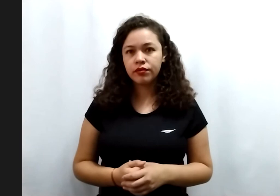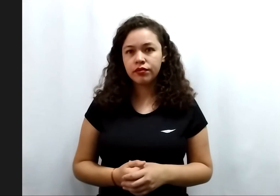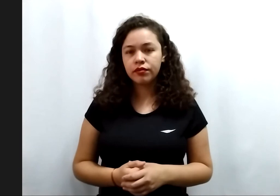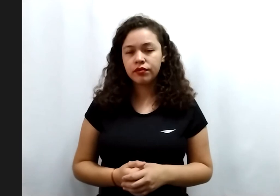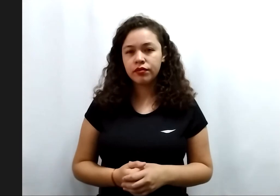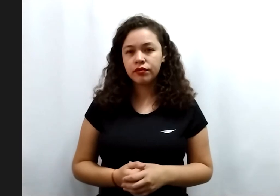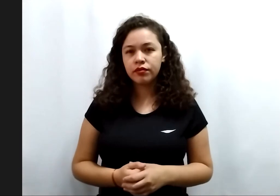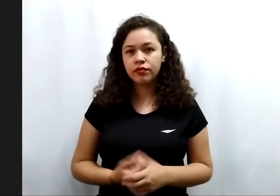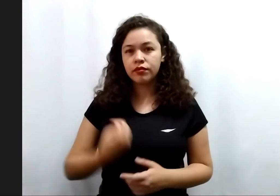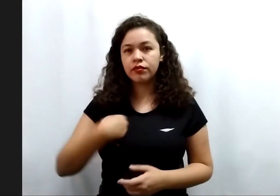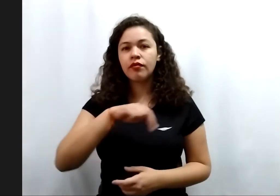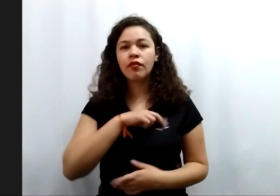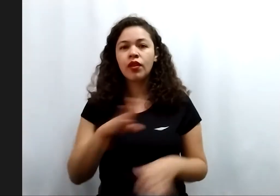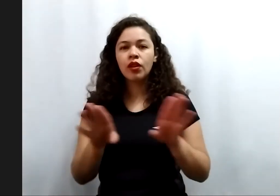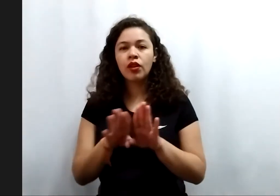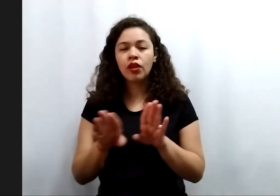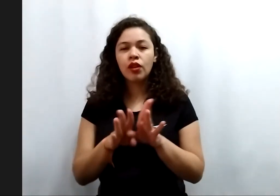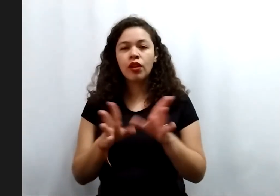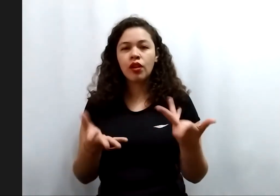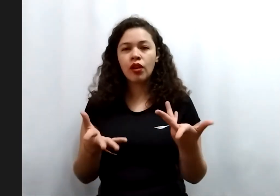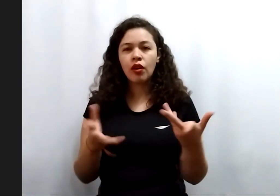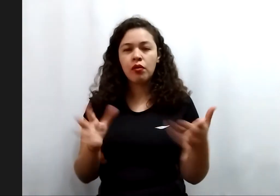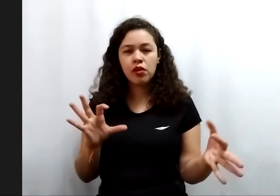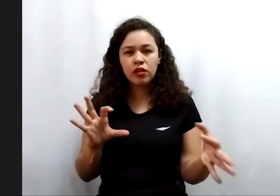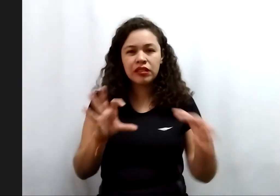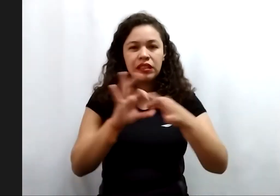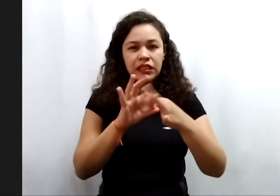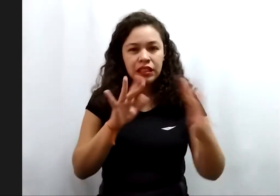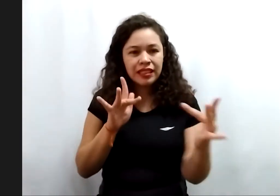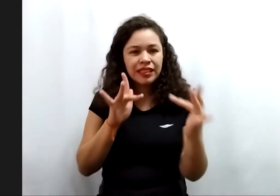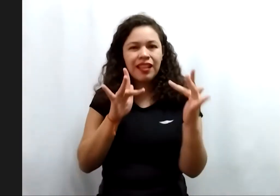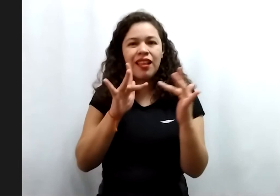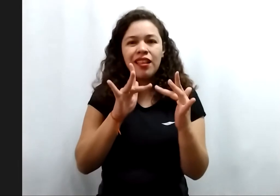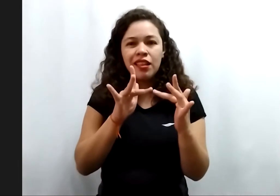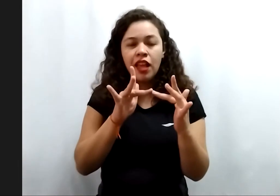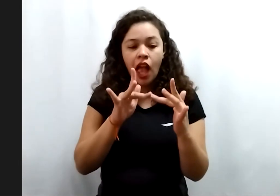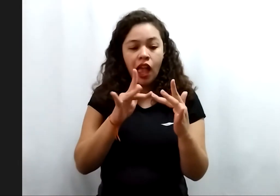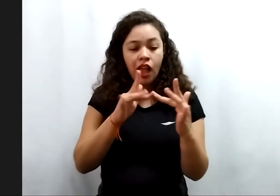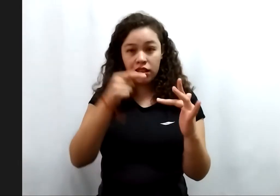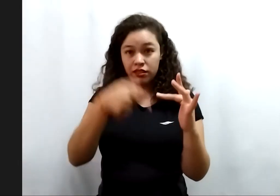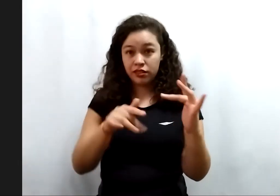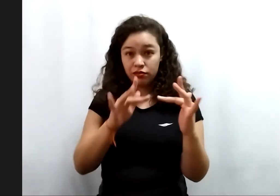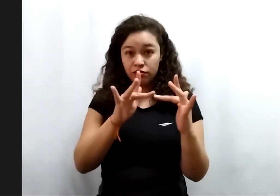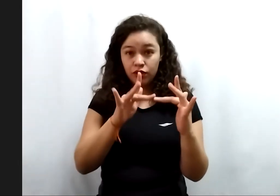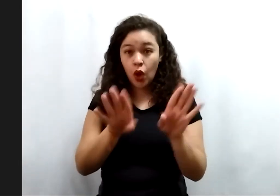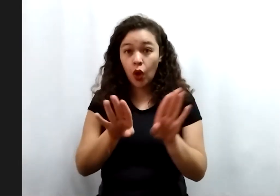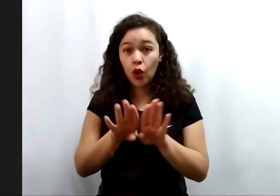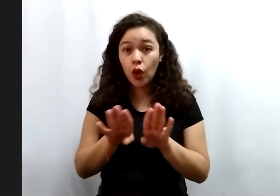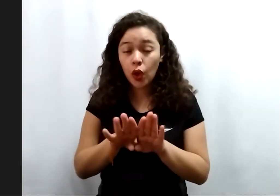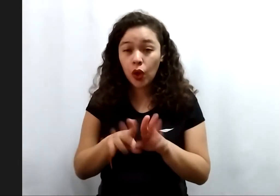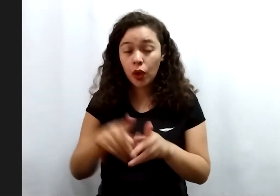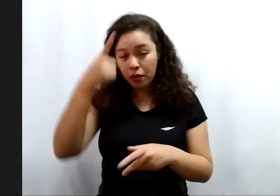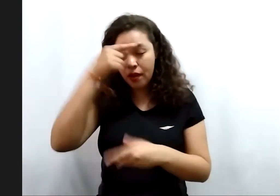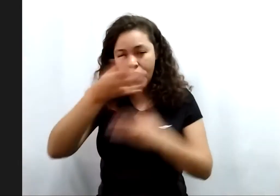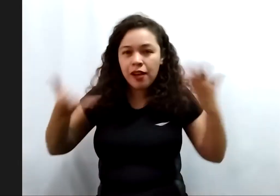pues no sé, entablar o conectar o establecer esa conexión con lo